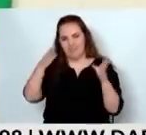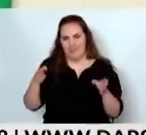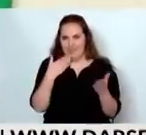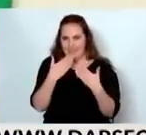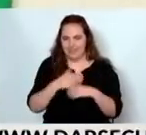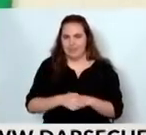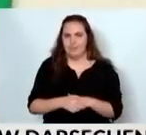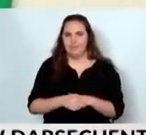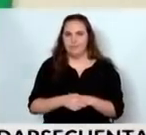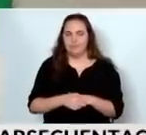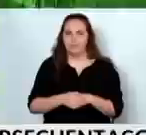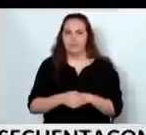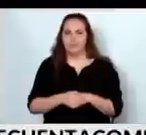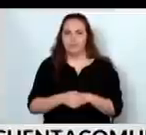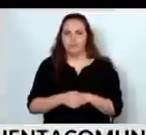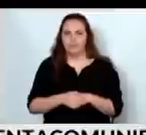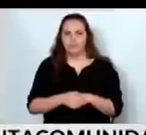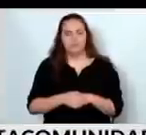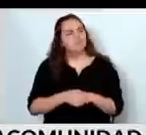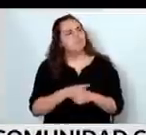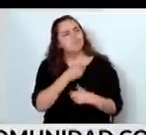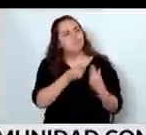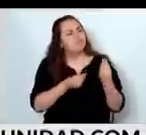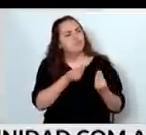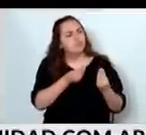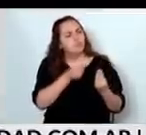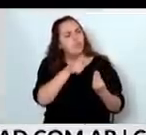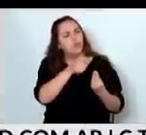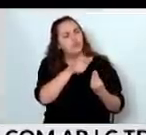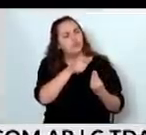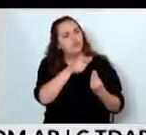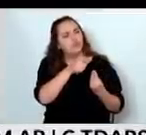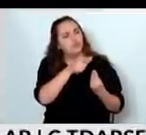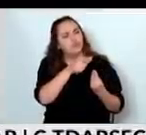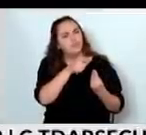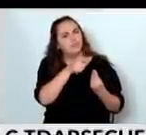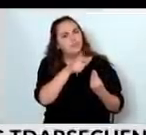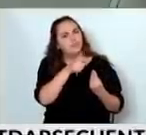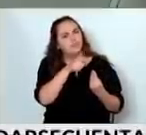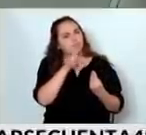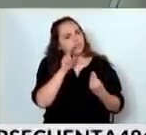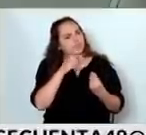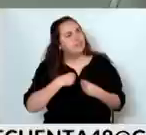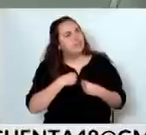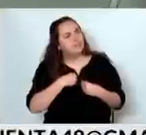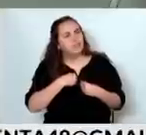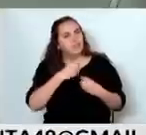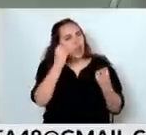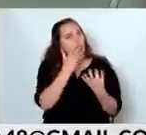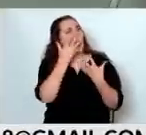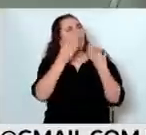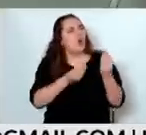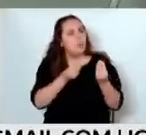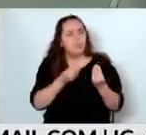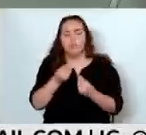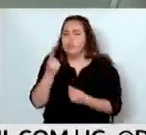Ariana. ¿Qué fue lo primero que viste como luz? Yo esa luz se la pedí a él, le dije, por favor,